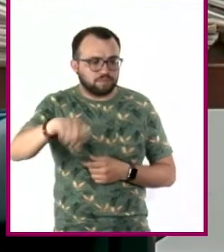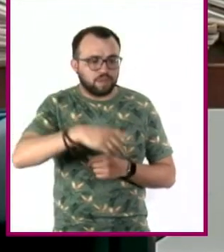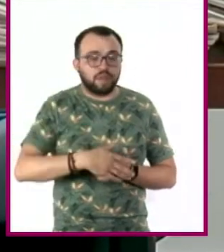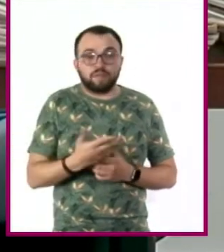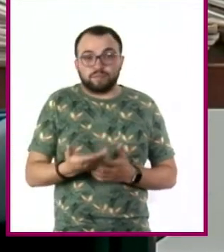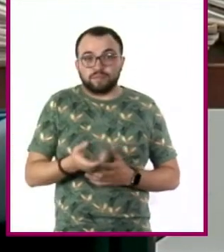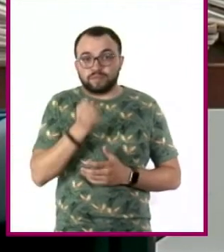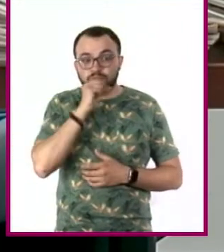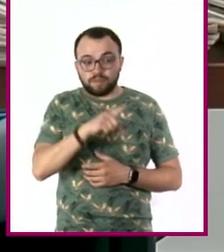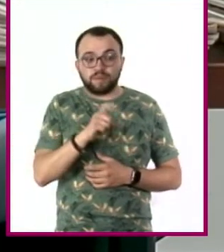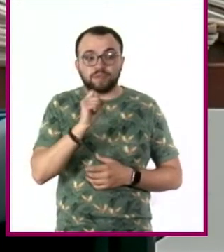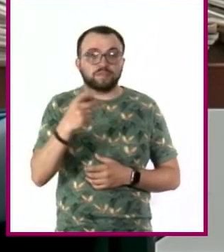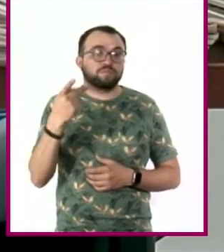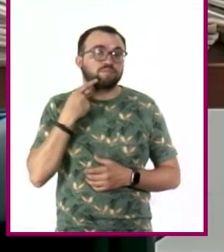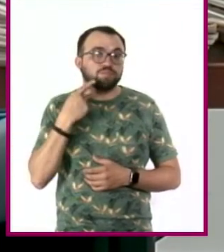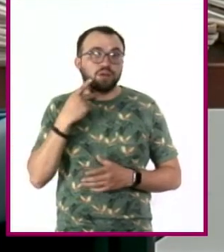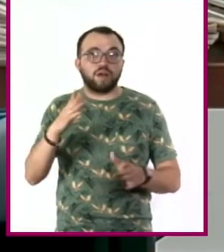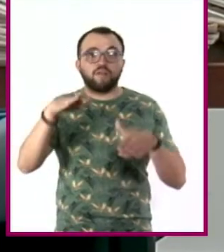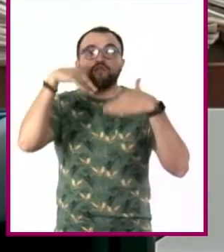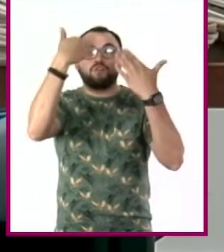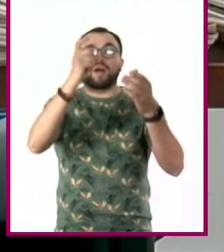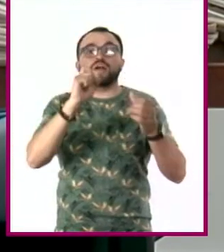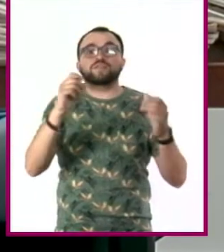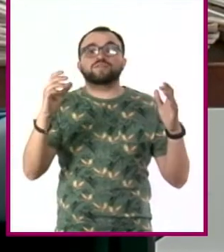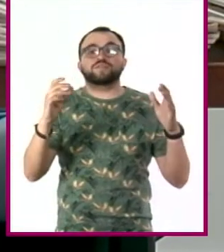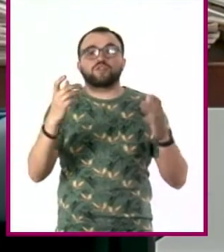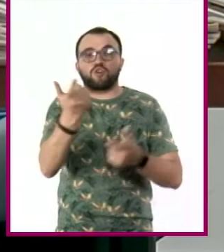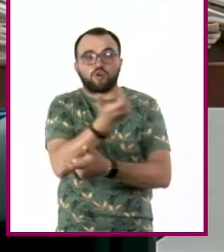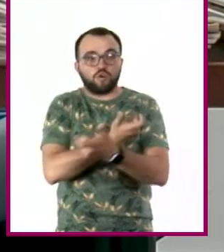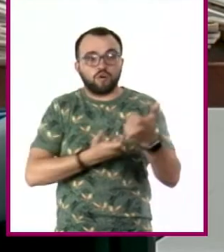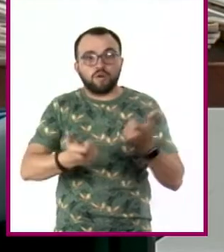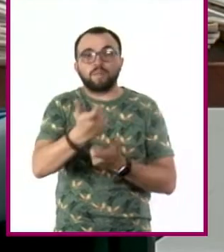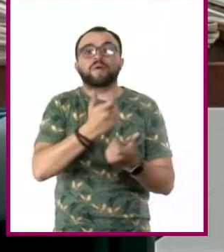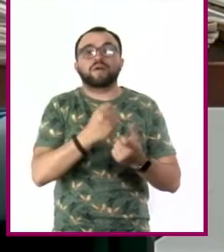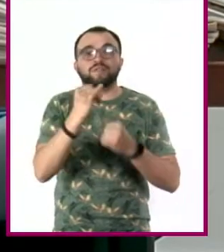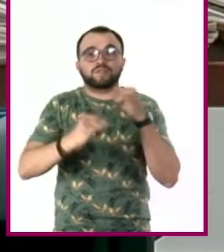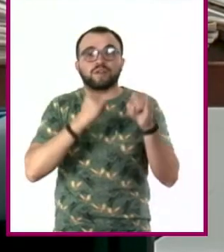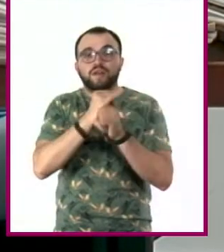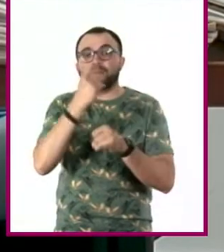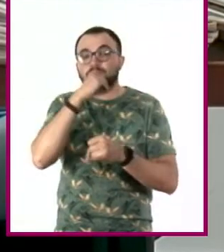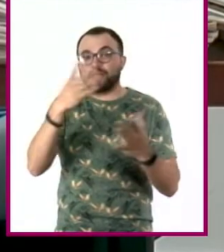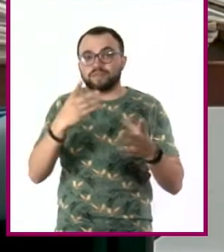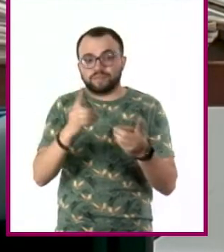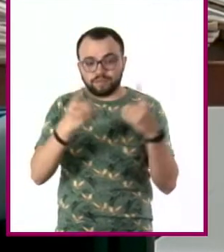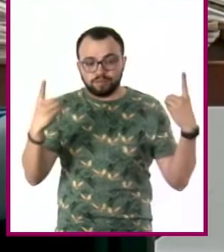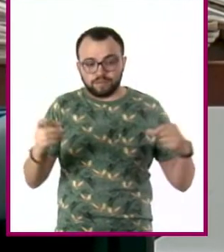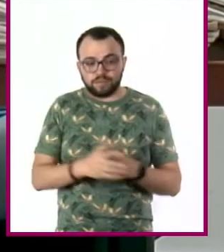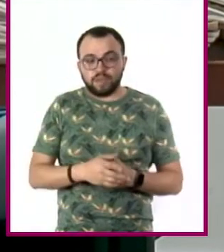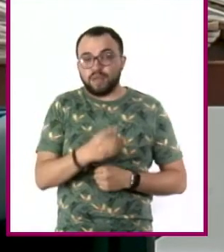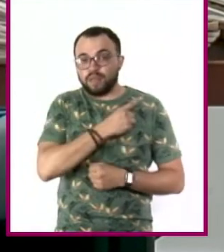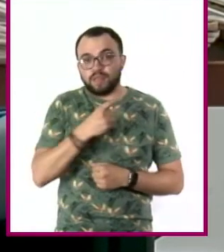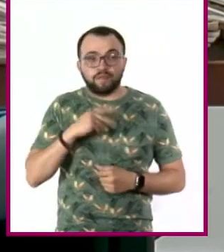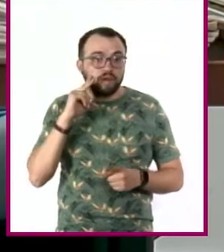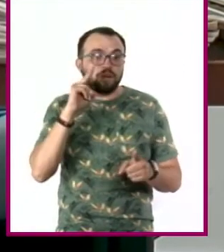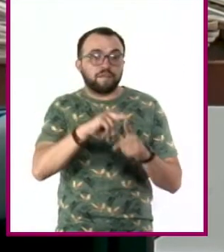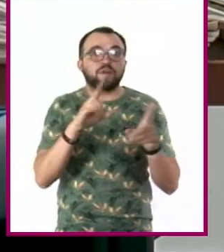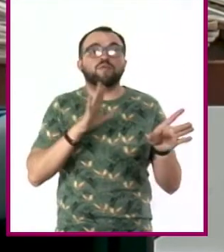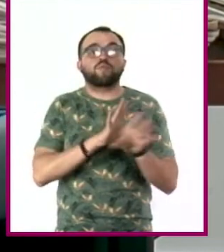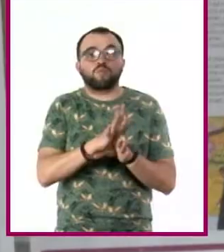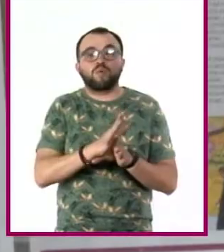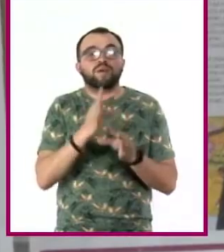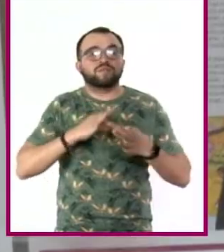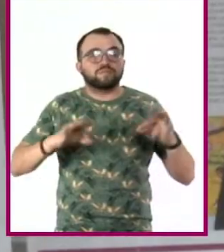el principio de política exterior sobre la cooperación internacional para el desarrollo, ya que deben traducirse en el bienestar de las personas.